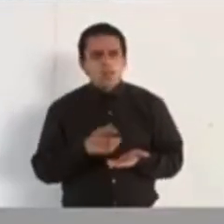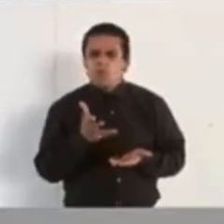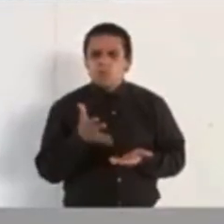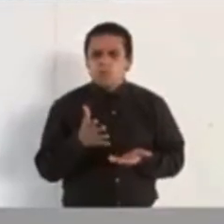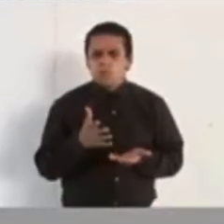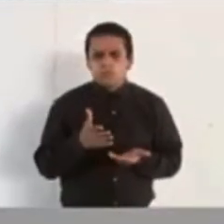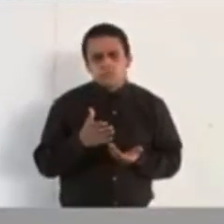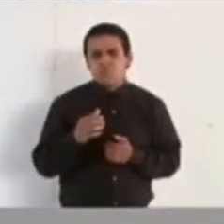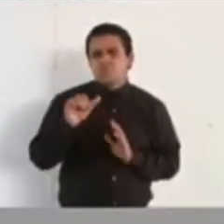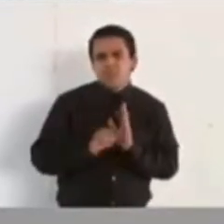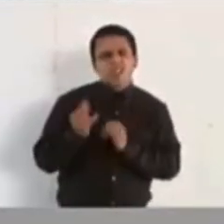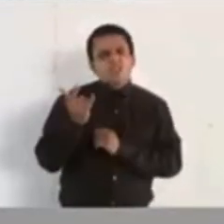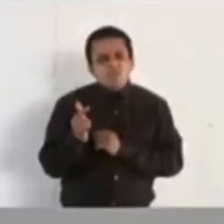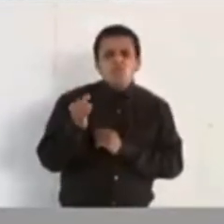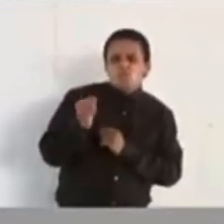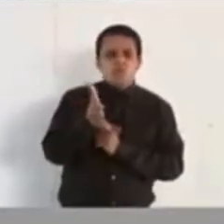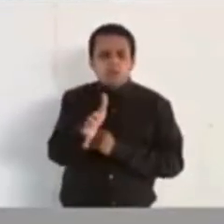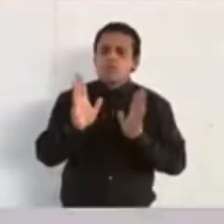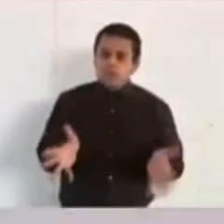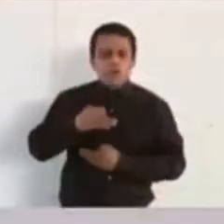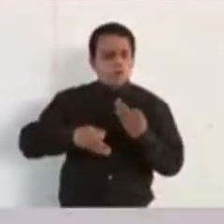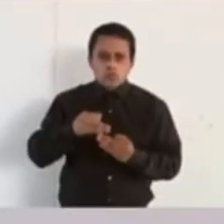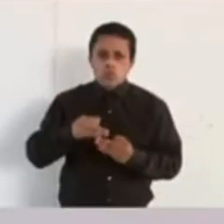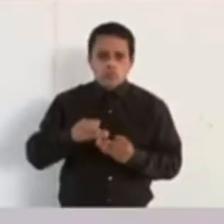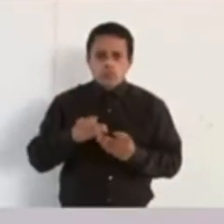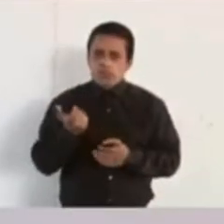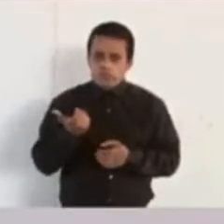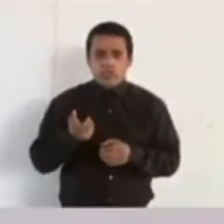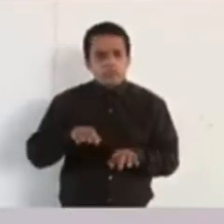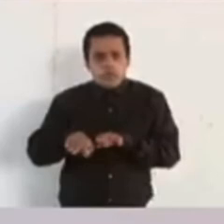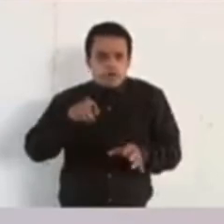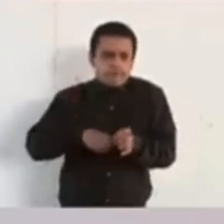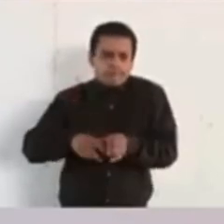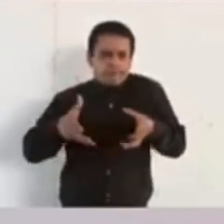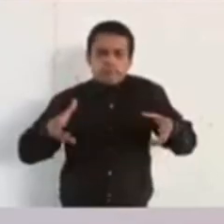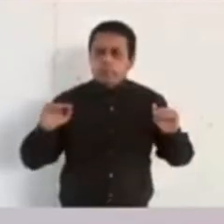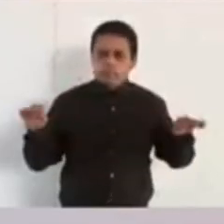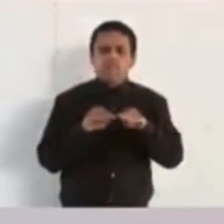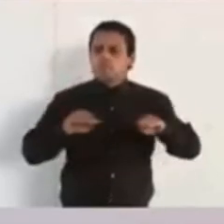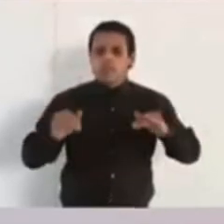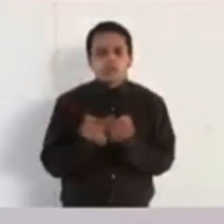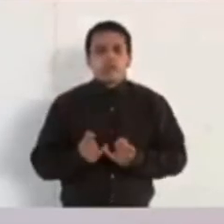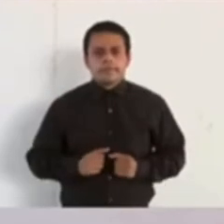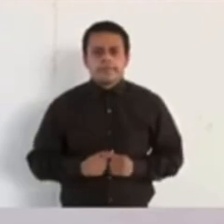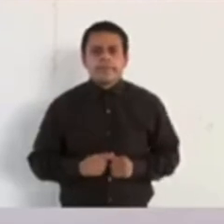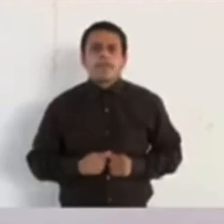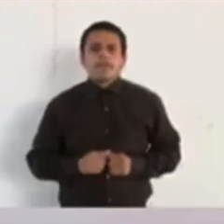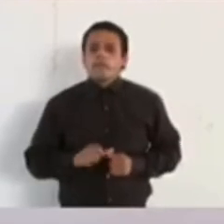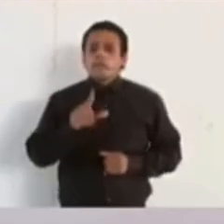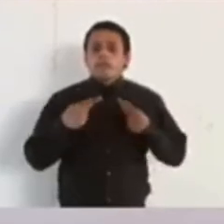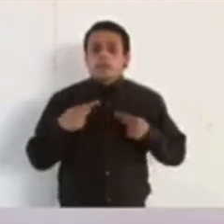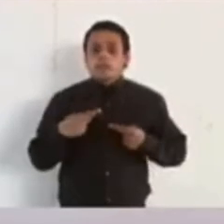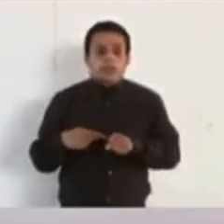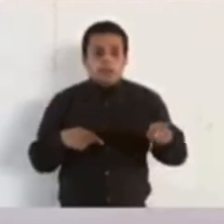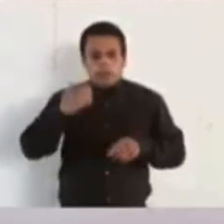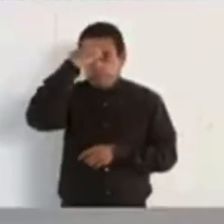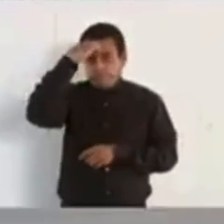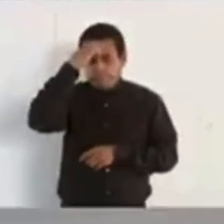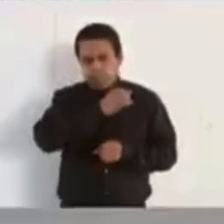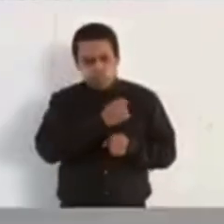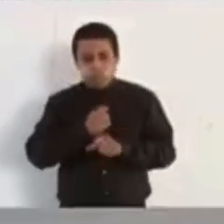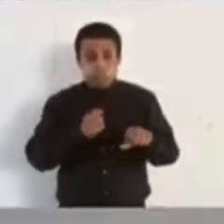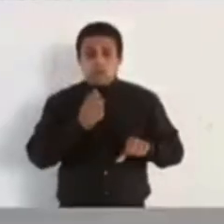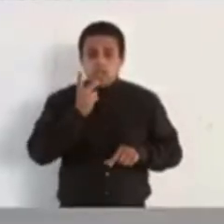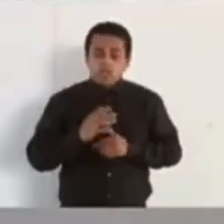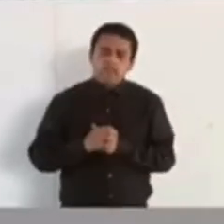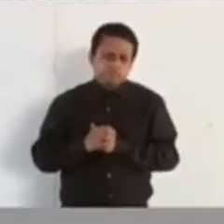de año ya tenemos la recuperación completa de los empleos. Apúntelo Los bien. especialistas, expertos, ya